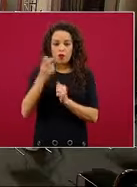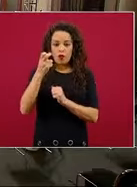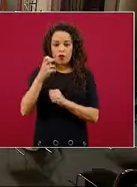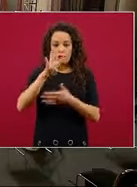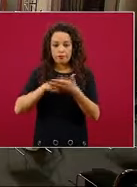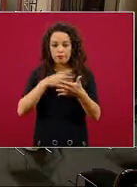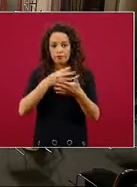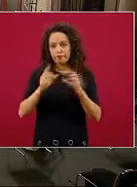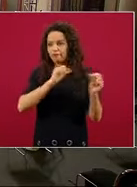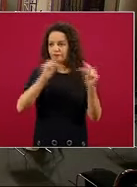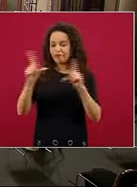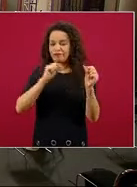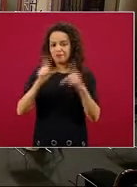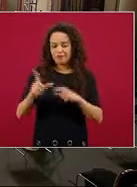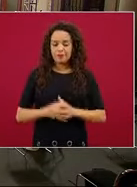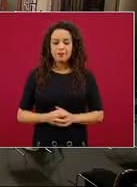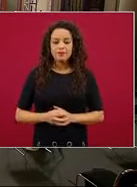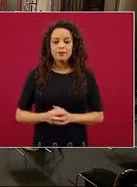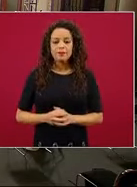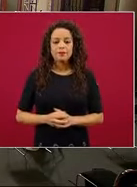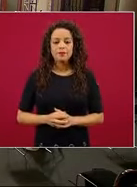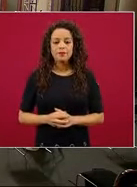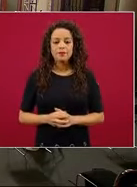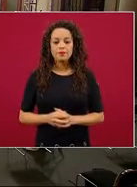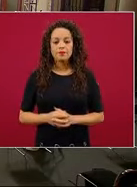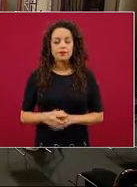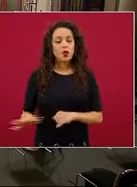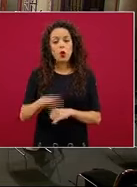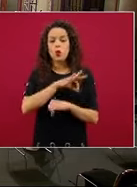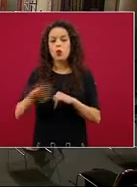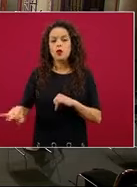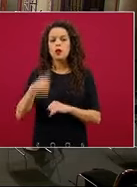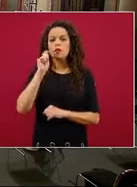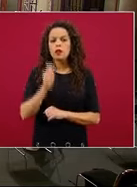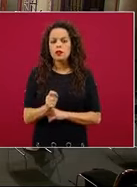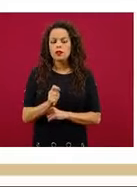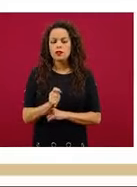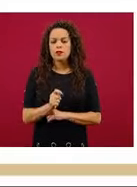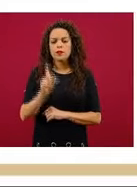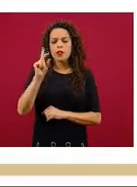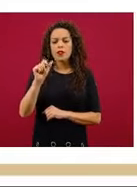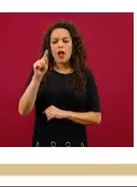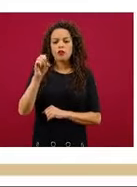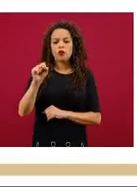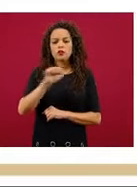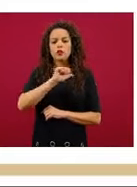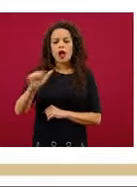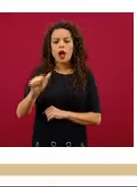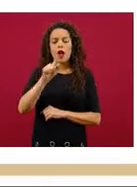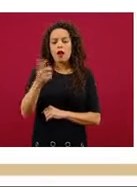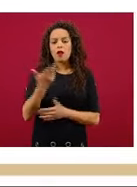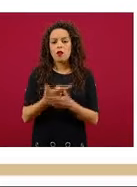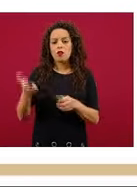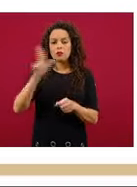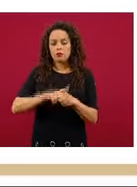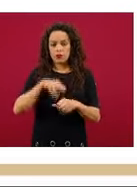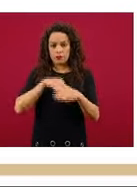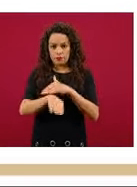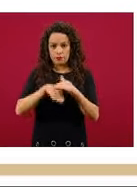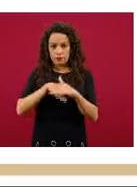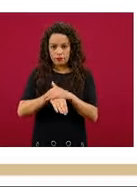también. Y finalmente, datos abiertos, ocupación hospitalaria, información que ya se tenía